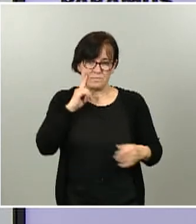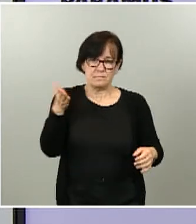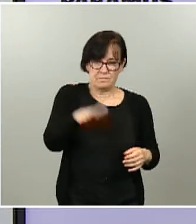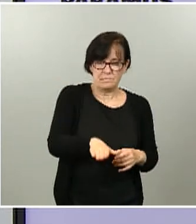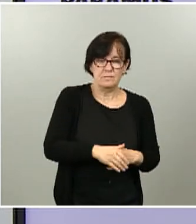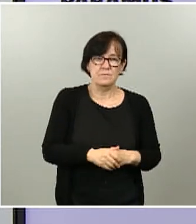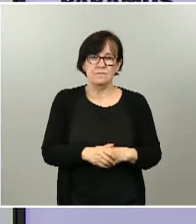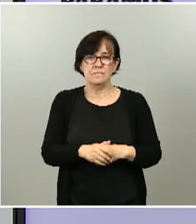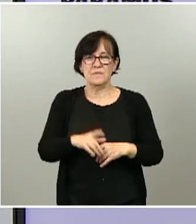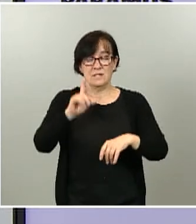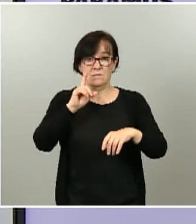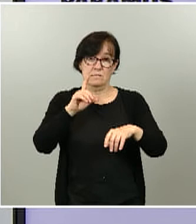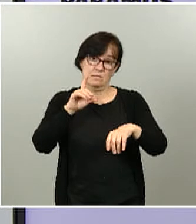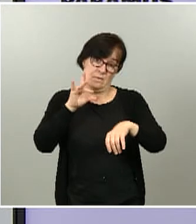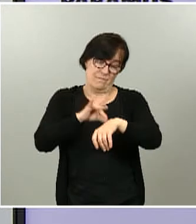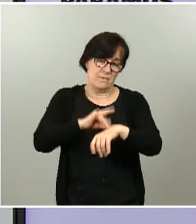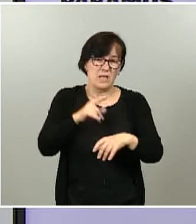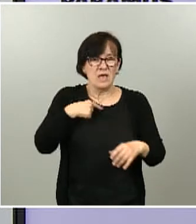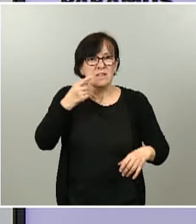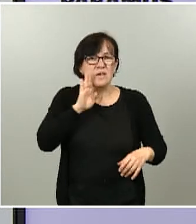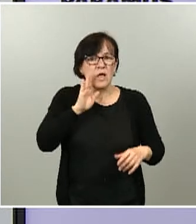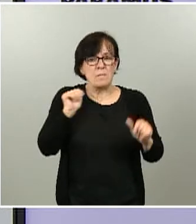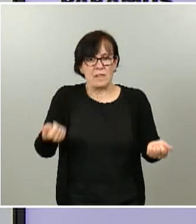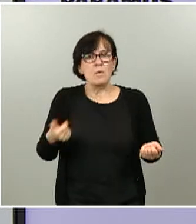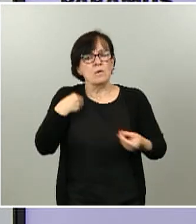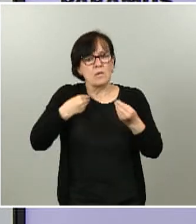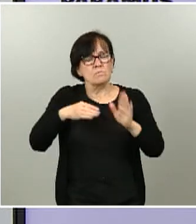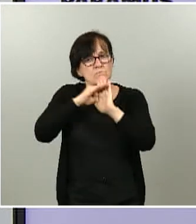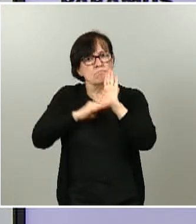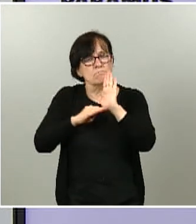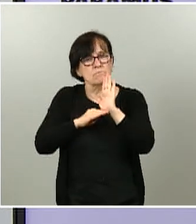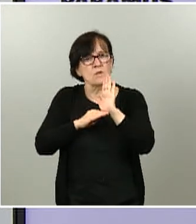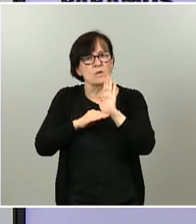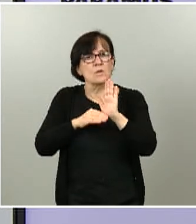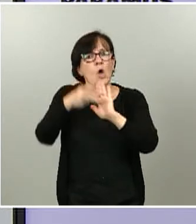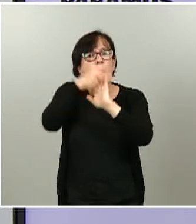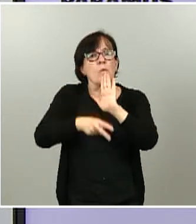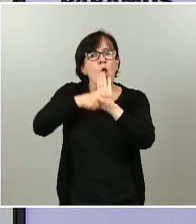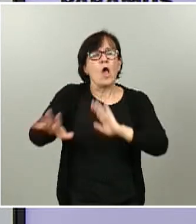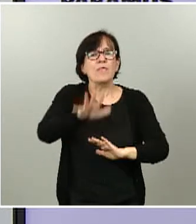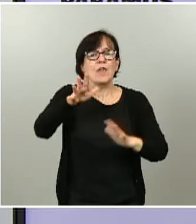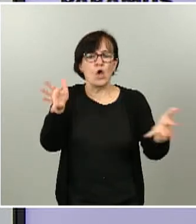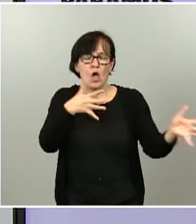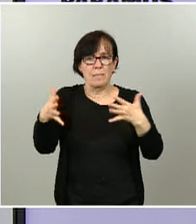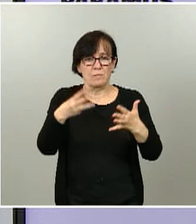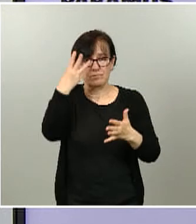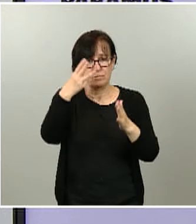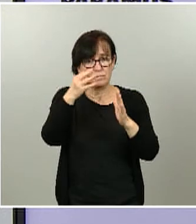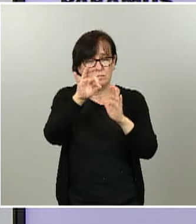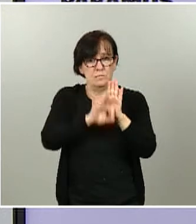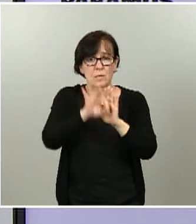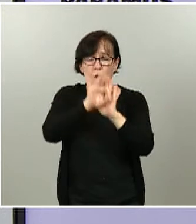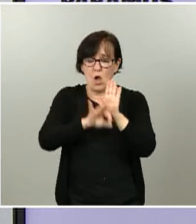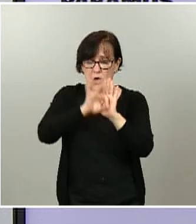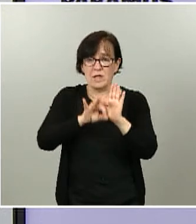enfermedad. Lo dijimos desde el principio y tomamos medidas. Quiero recordar el protocolo del 5 de marzo y las 3 órdenes que en el marco del decreto de alarma fueron